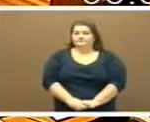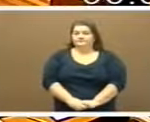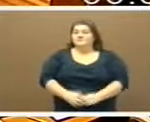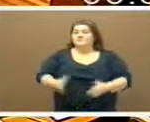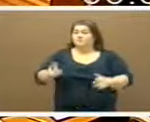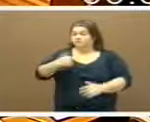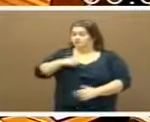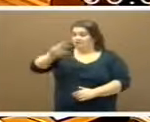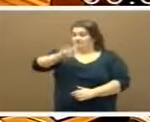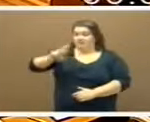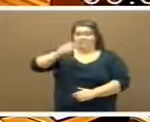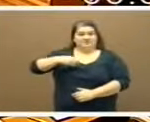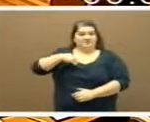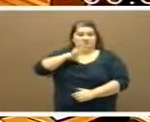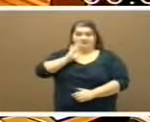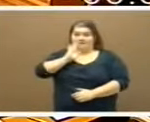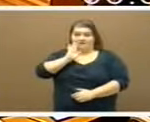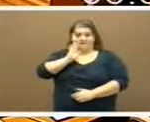Insisto en lo que he dicho antes,